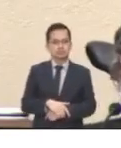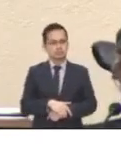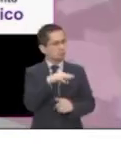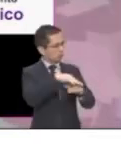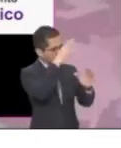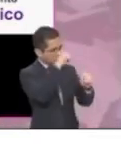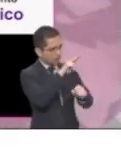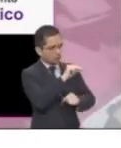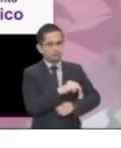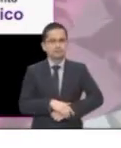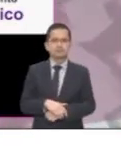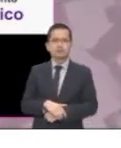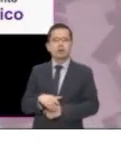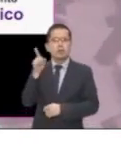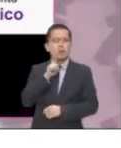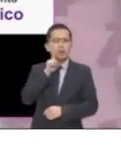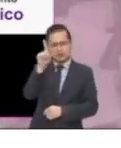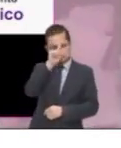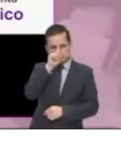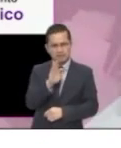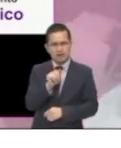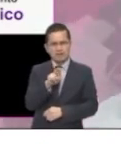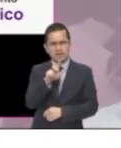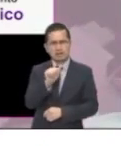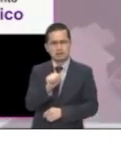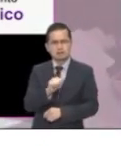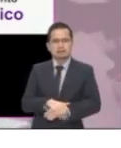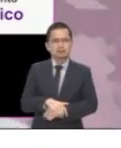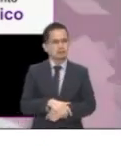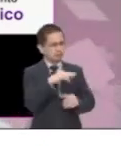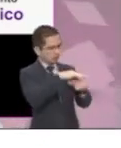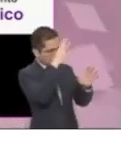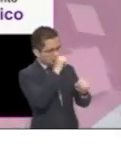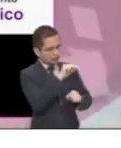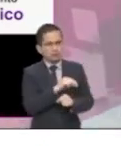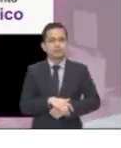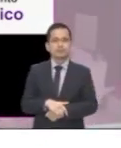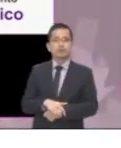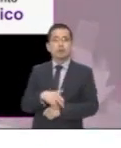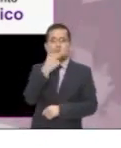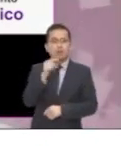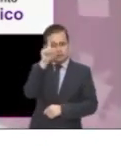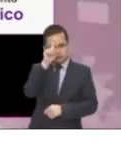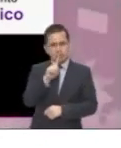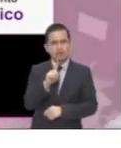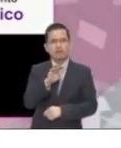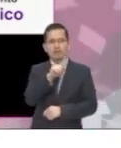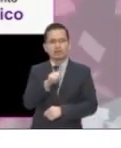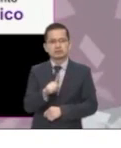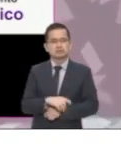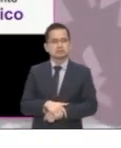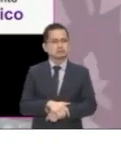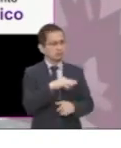que se podía usar formatos impresos para recabar firmas única y exclusivamente en